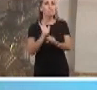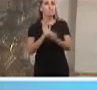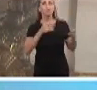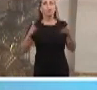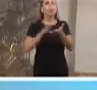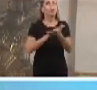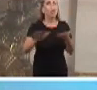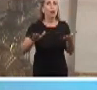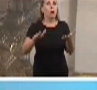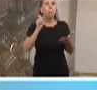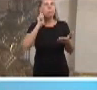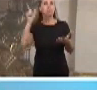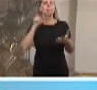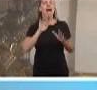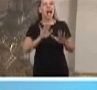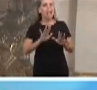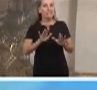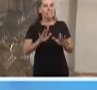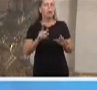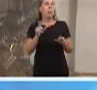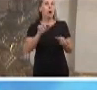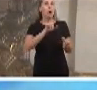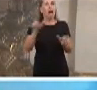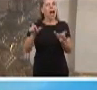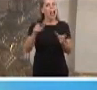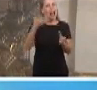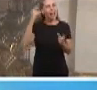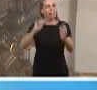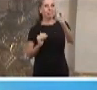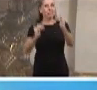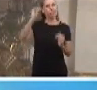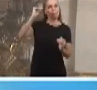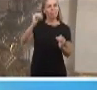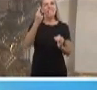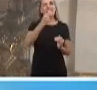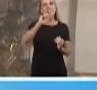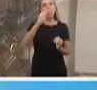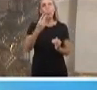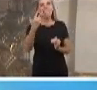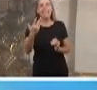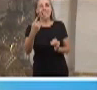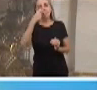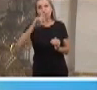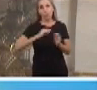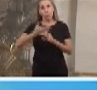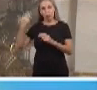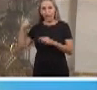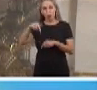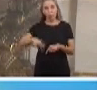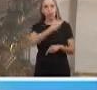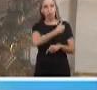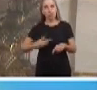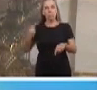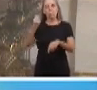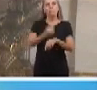una empresa que produce pastas y que usa 3 máquinas y tuvo que dejar de funcionar una porque cayeron las